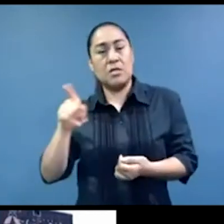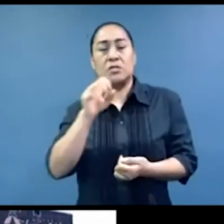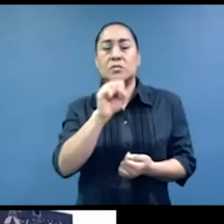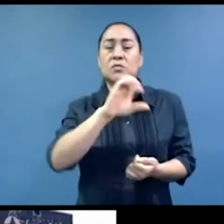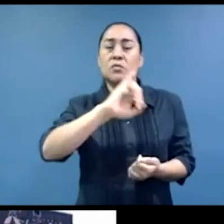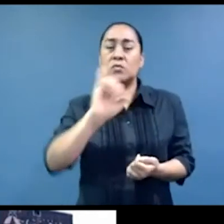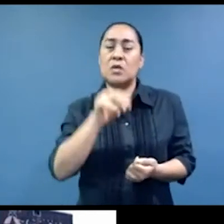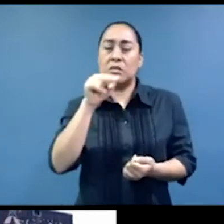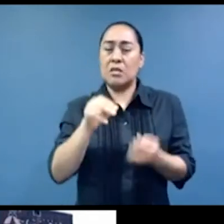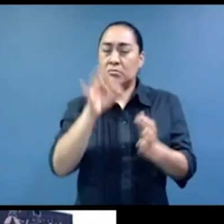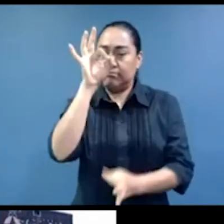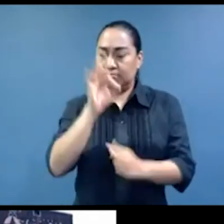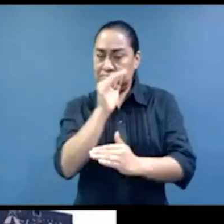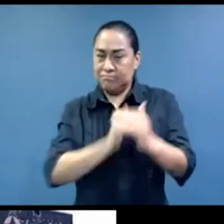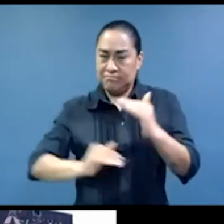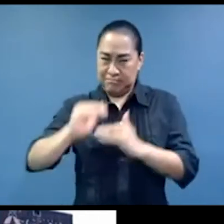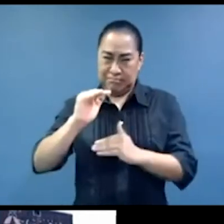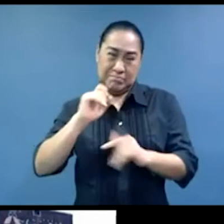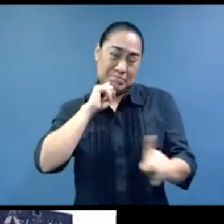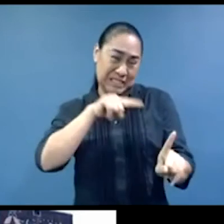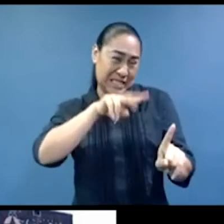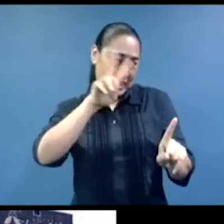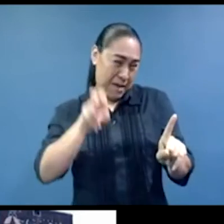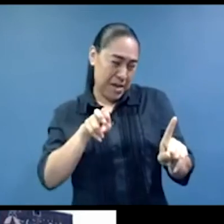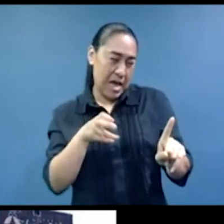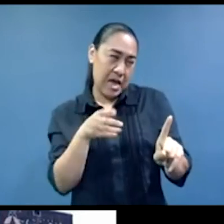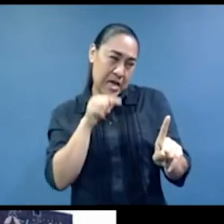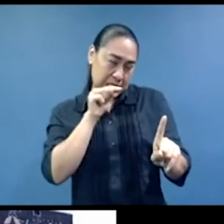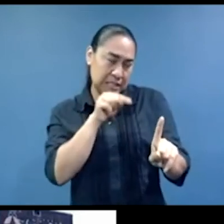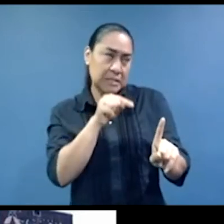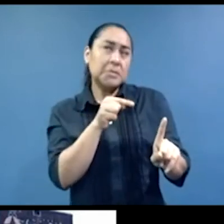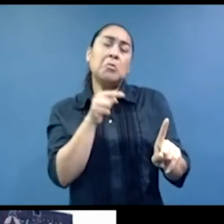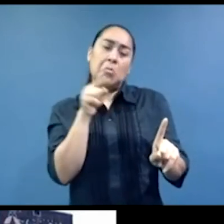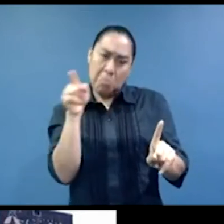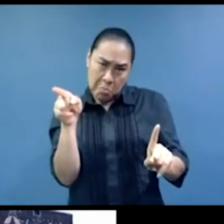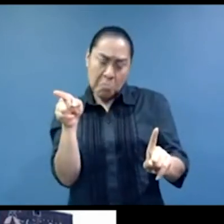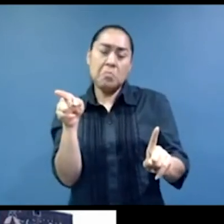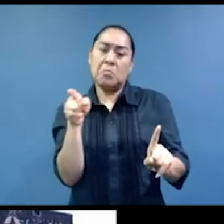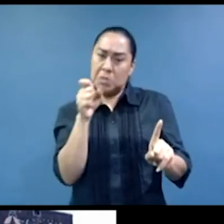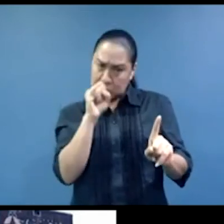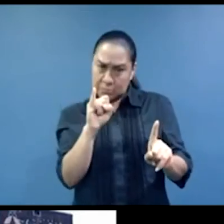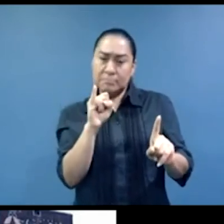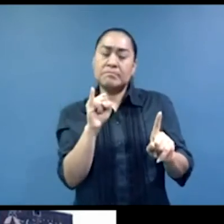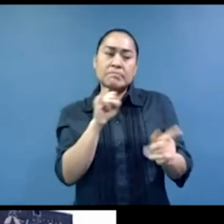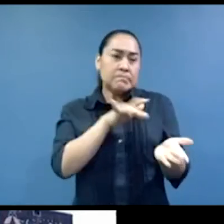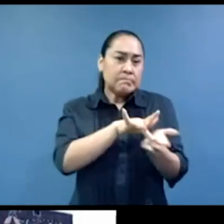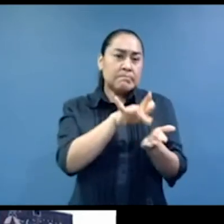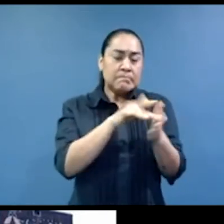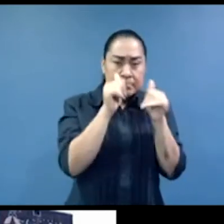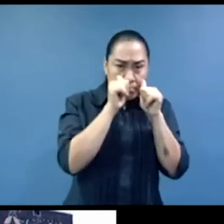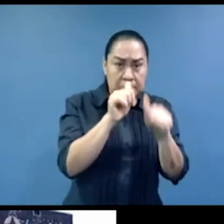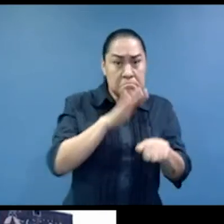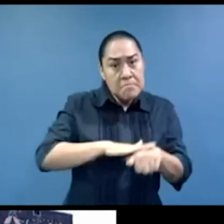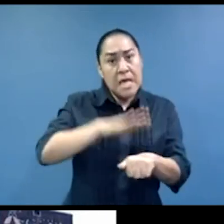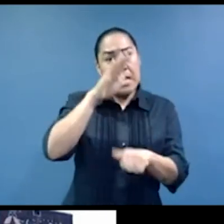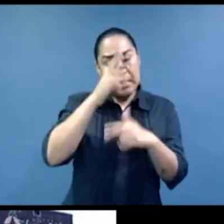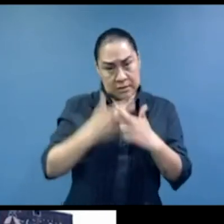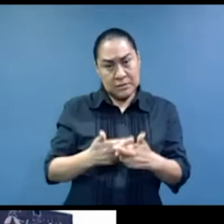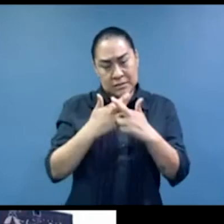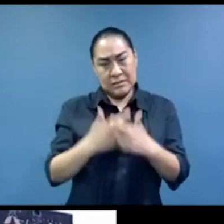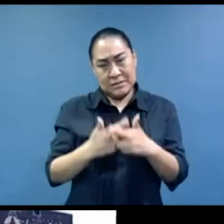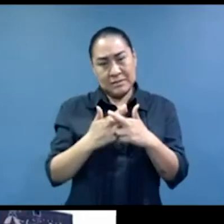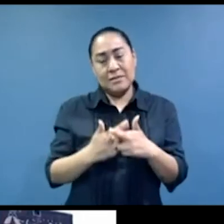tema ha tenido una participación mucho más relevante y mucho más activa que el